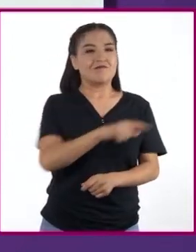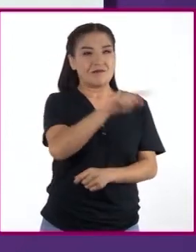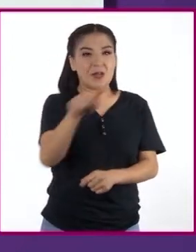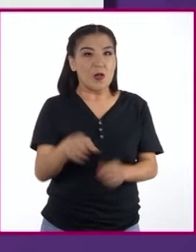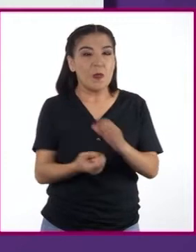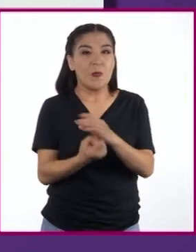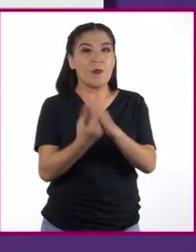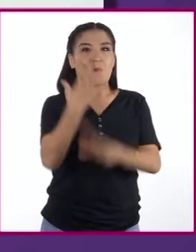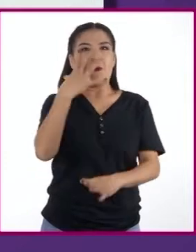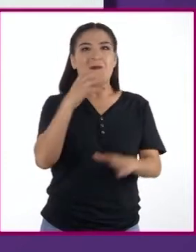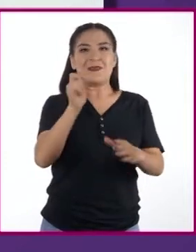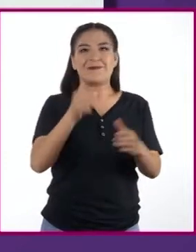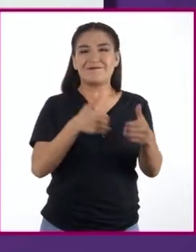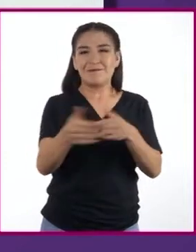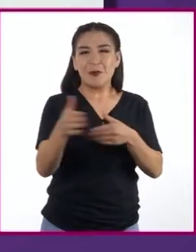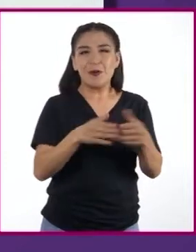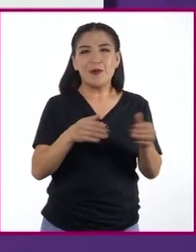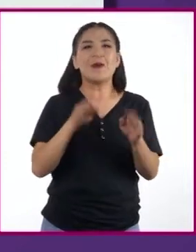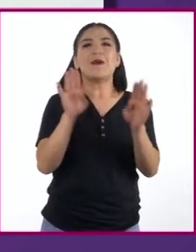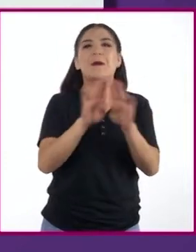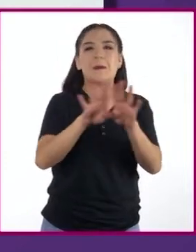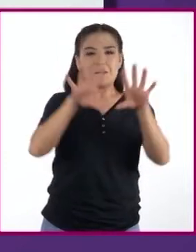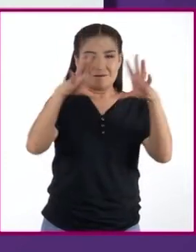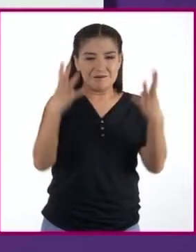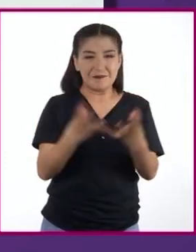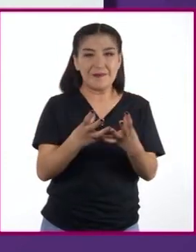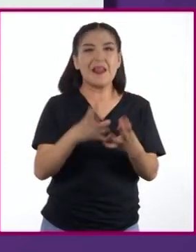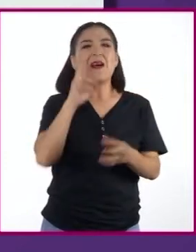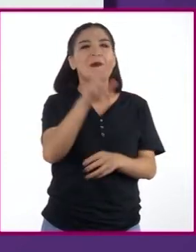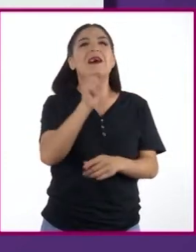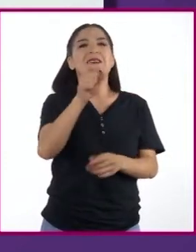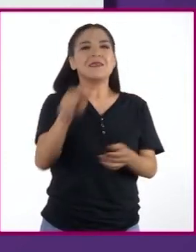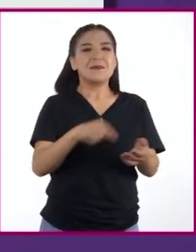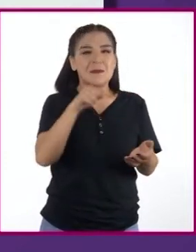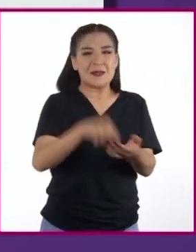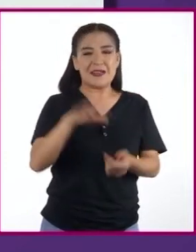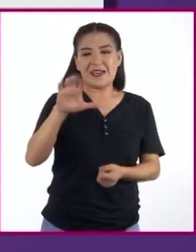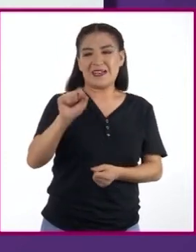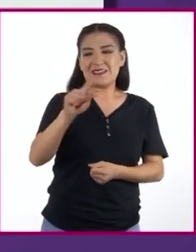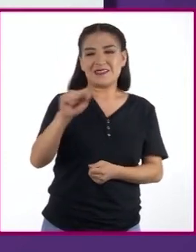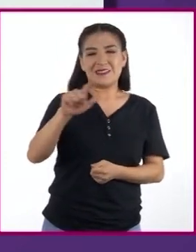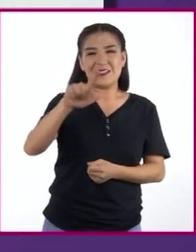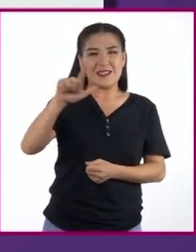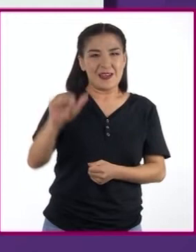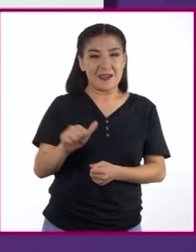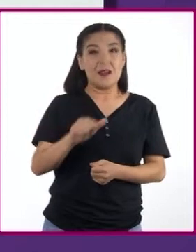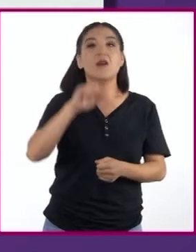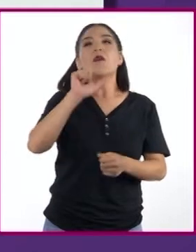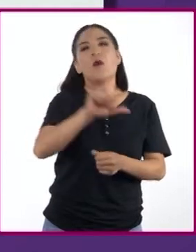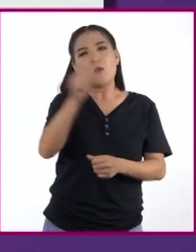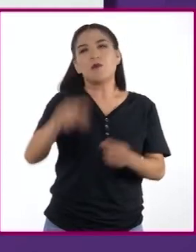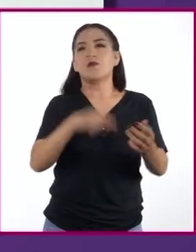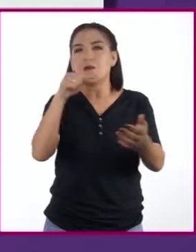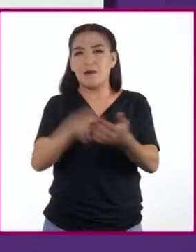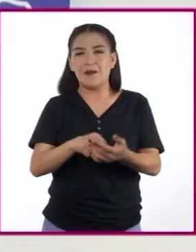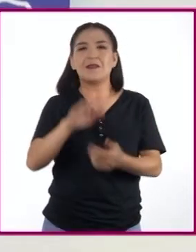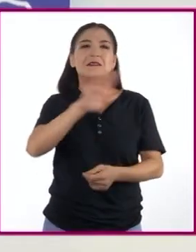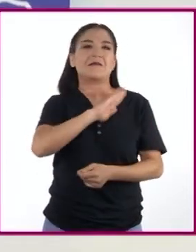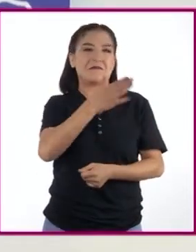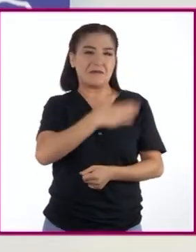Mundo atrajeron a la población de Castilla y de otras regiones de España y de